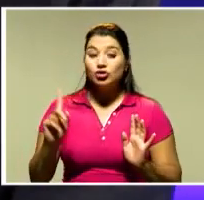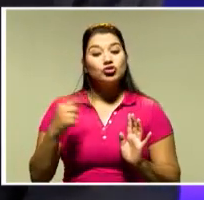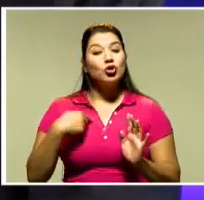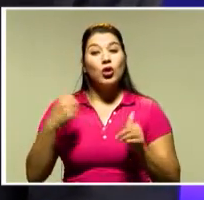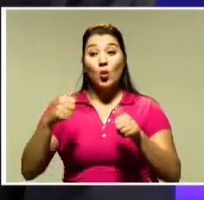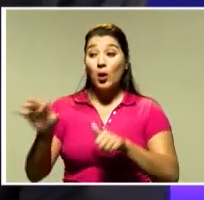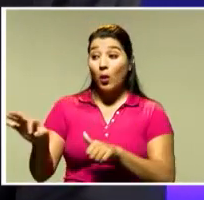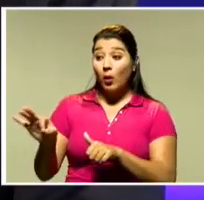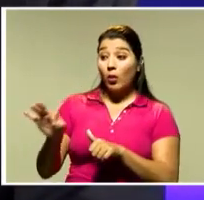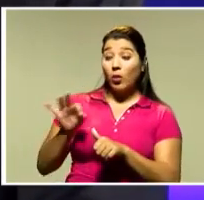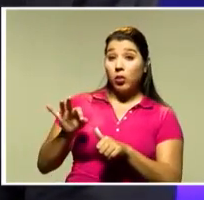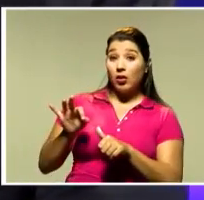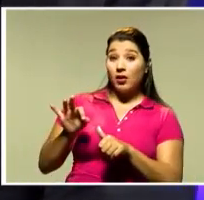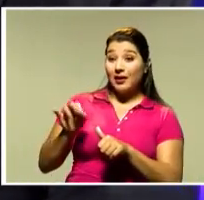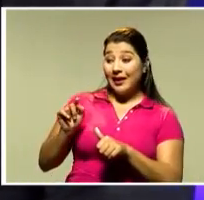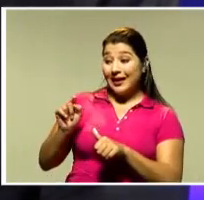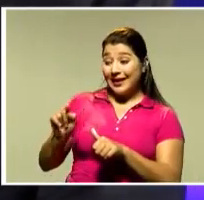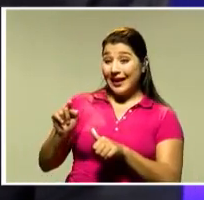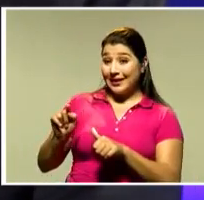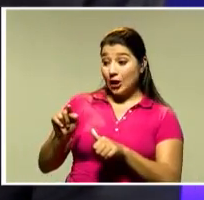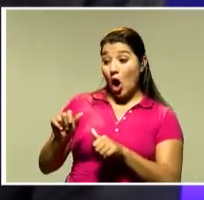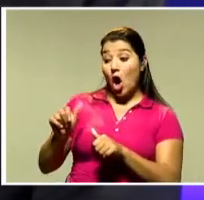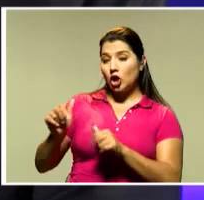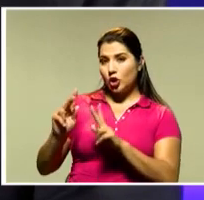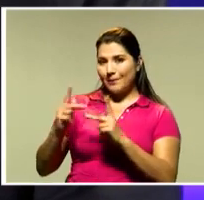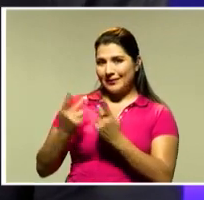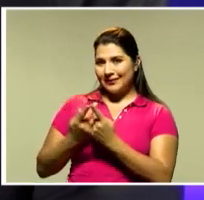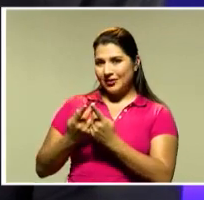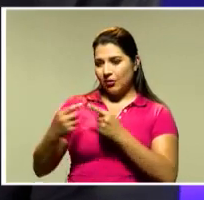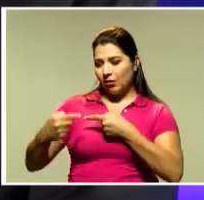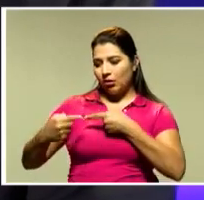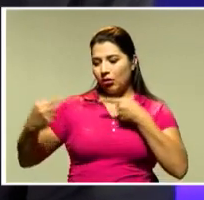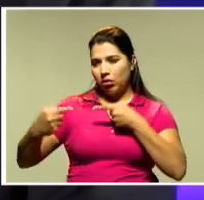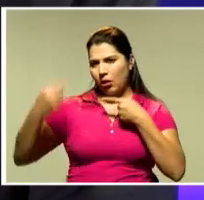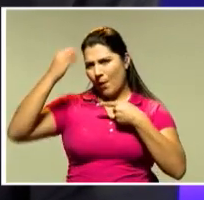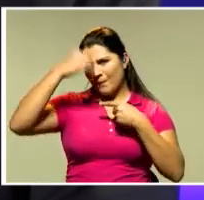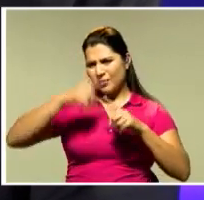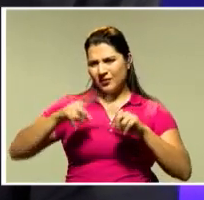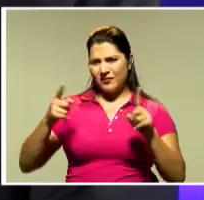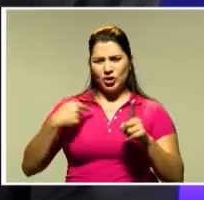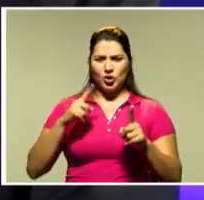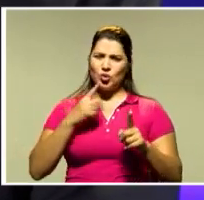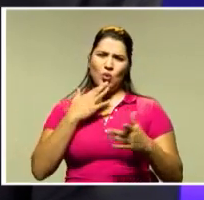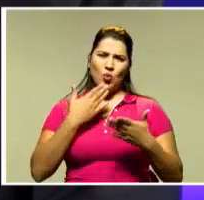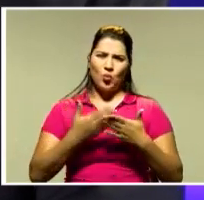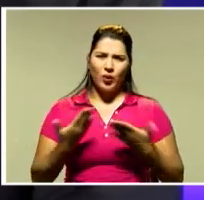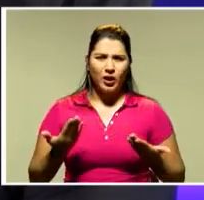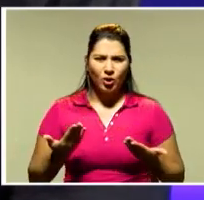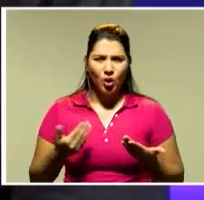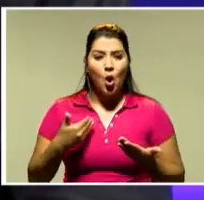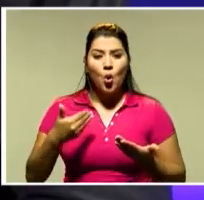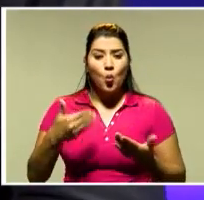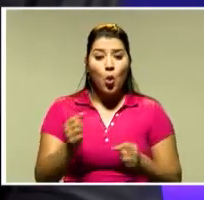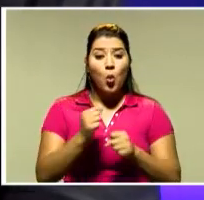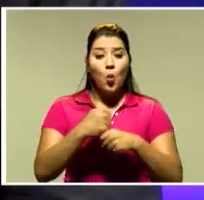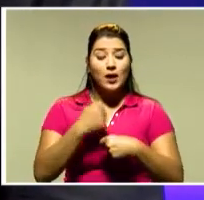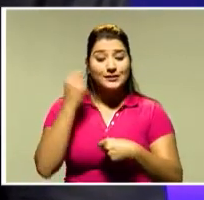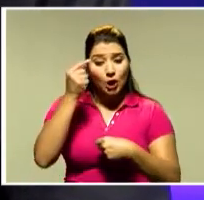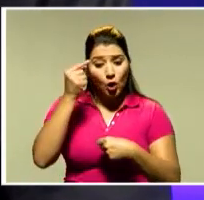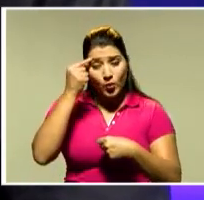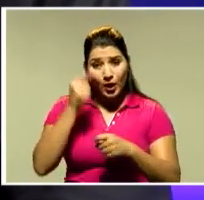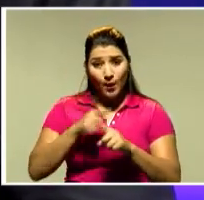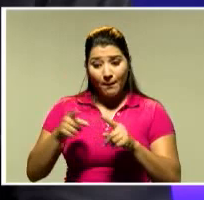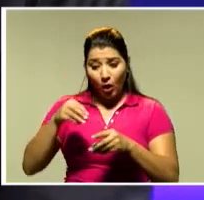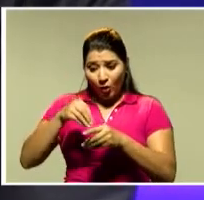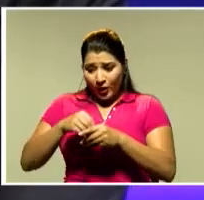Me parece que no es bueno cuando se conforma un gobierno todo lleno de contradicciones a lo interno, donde de repente una ministra